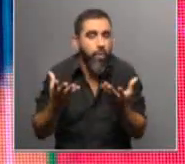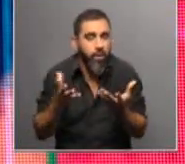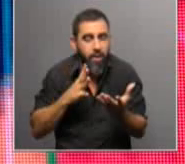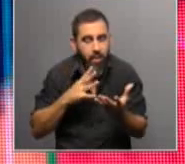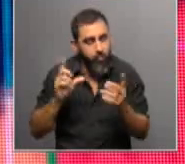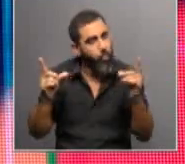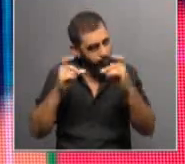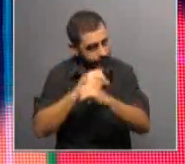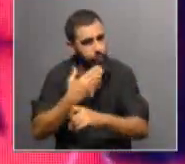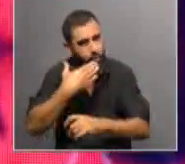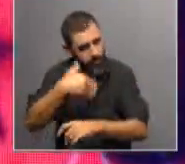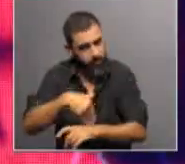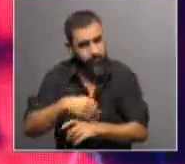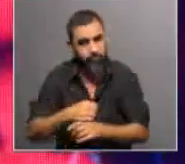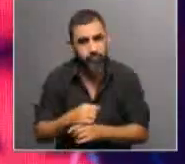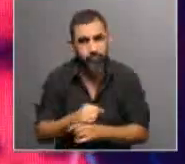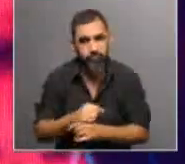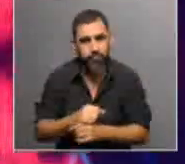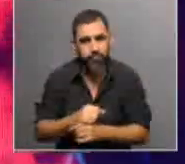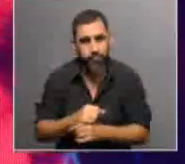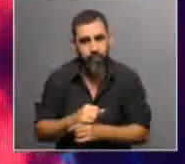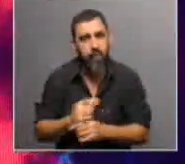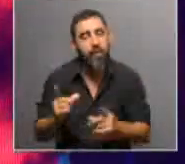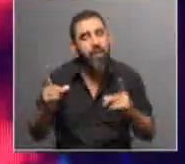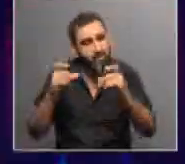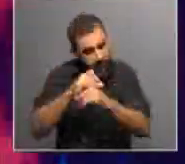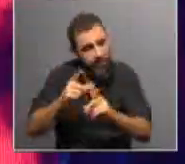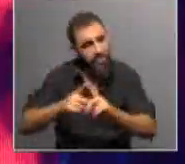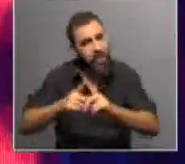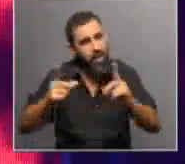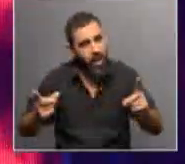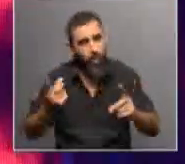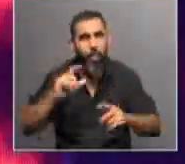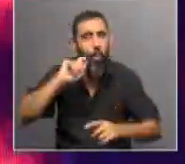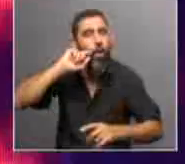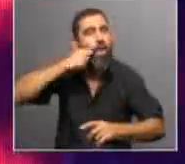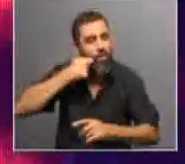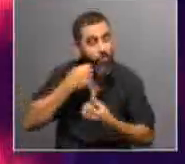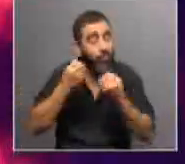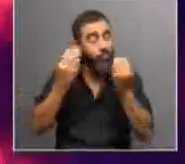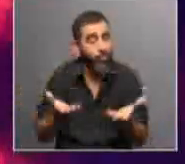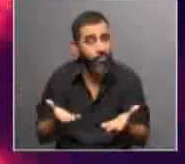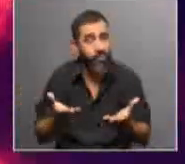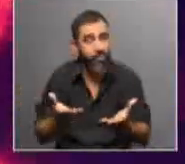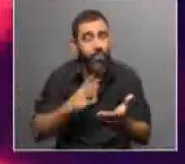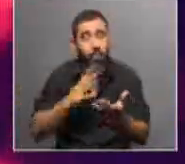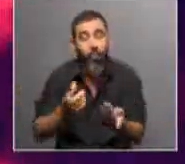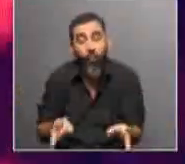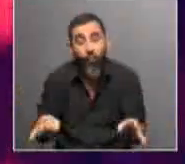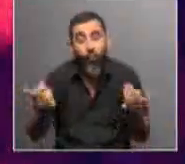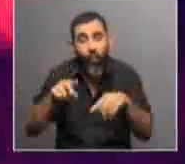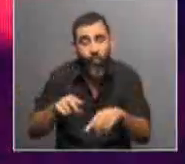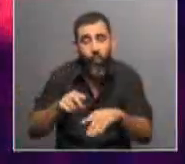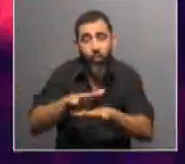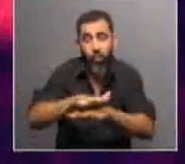camino arduo, ¿no? Es un camino largo, pero es un camino lindo. ¿Entendés? Porque cada vez que vos ves